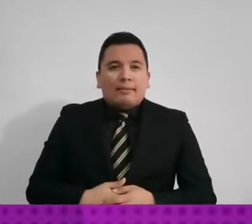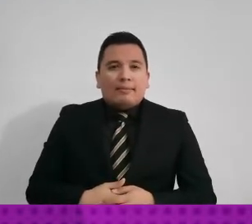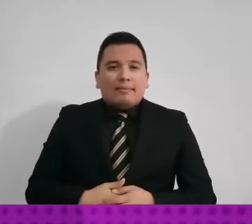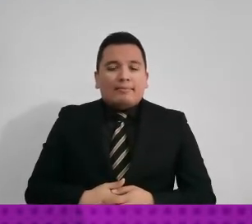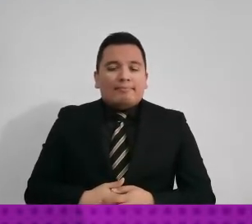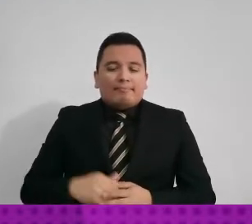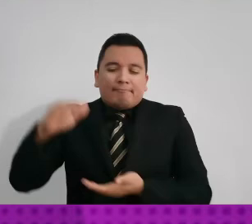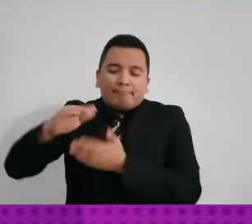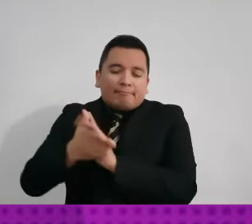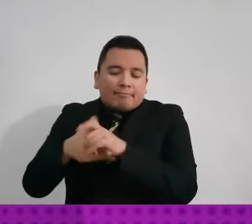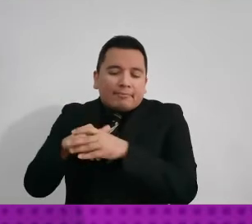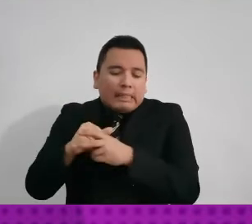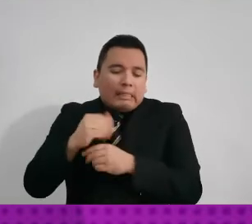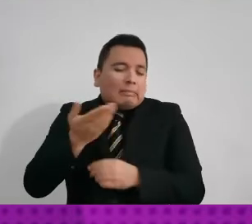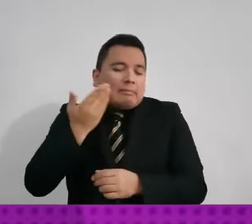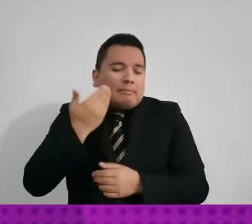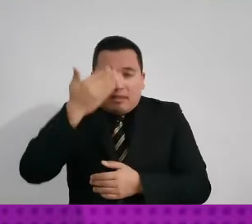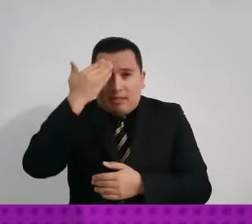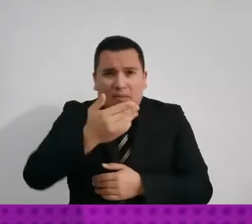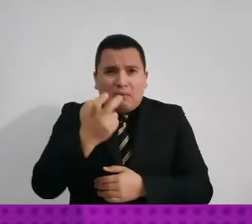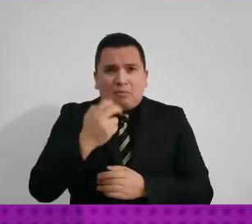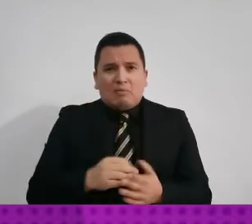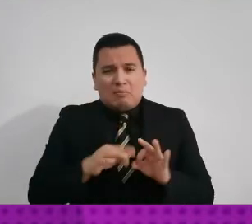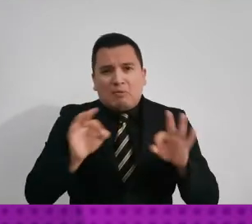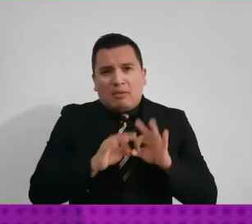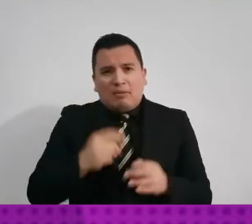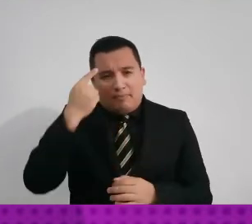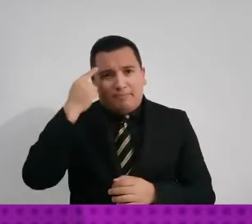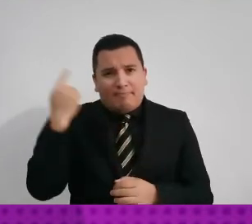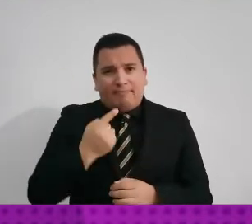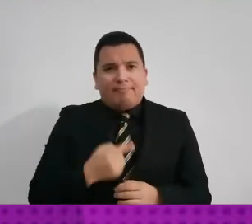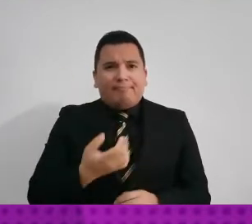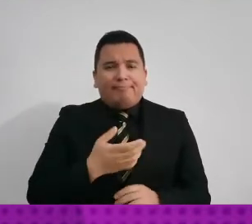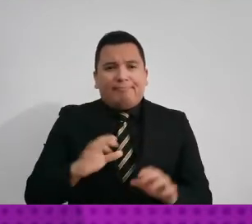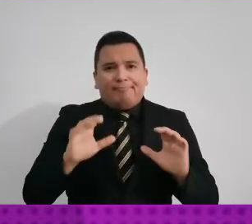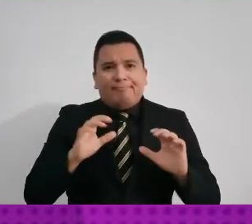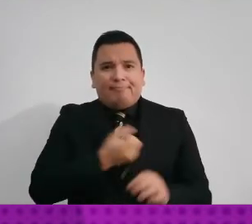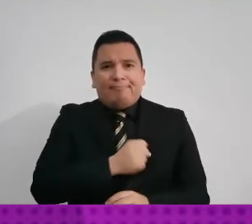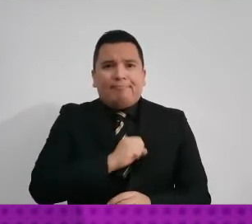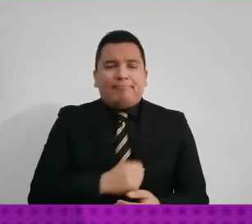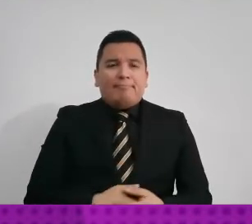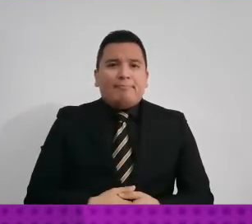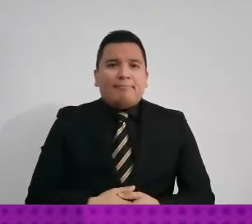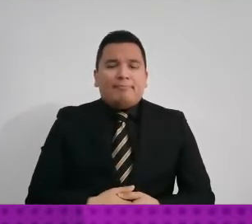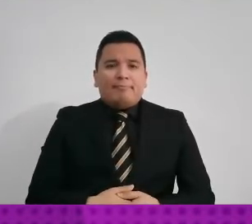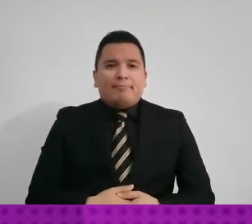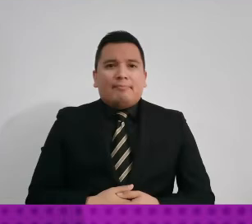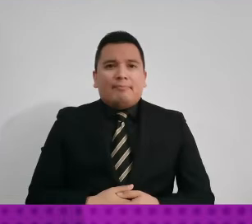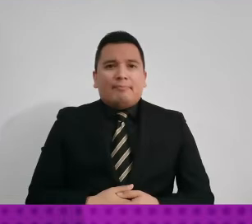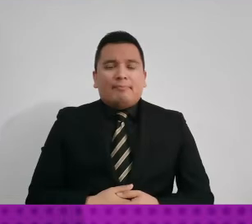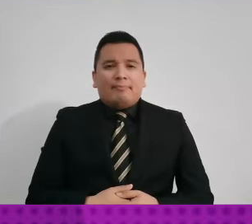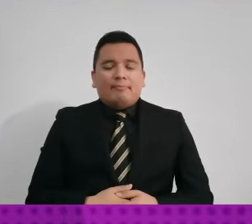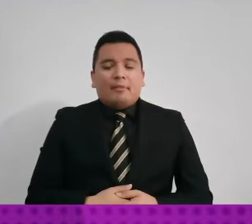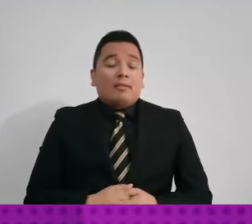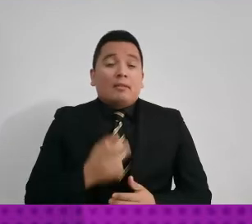la temperatura, todas las medidas que ya sabemos actualmente que son necesarias para salvaguardar la seguridad